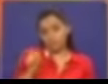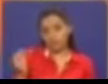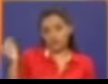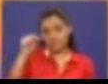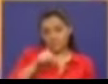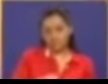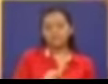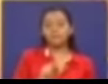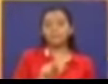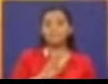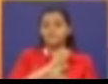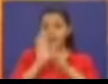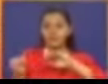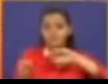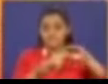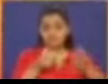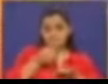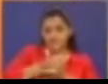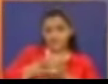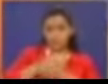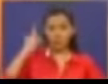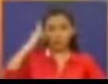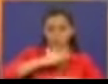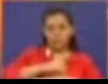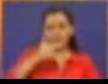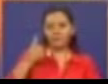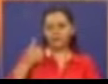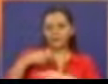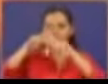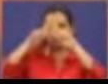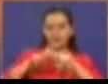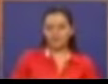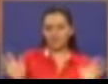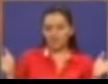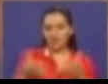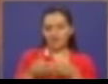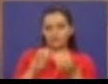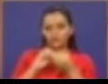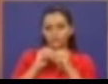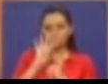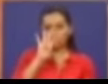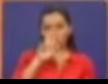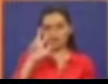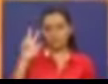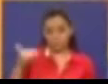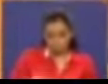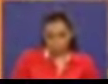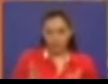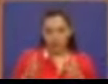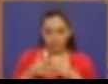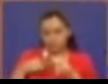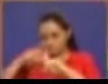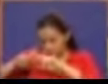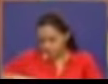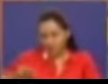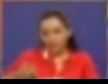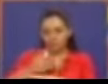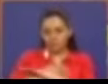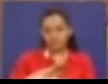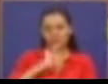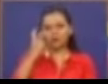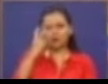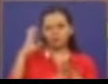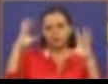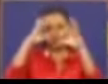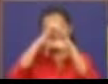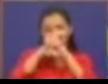Y luego, pues, en el mismo aeropuerto tuvimos la revisión del enlace ciudadano número 433, y ya casi a las 12 de la